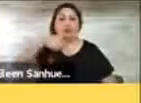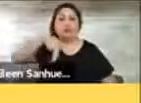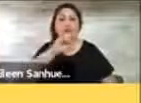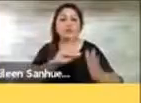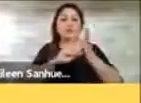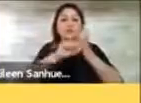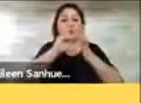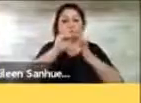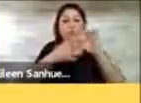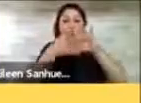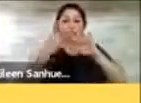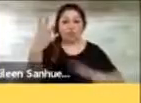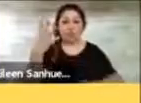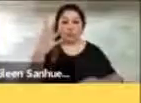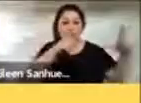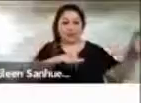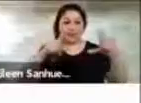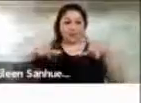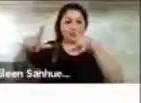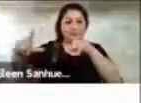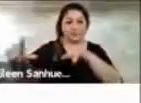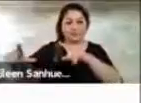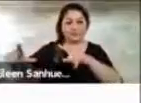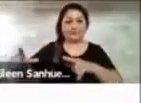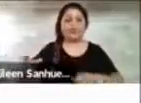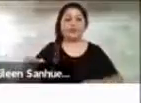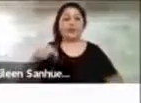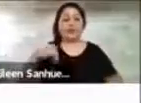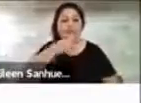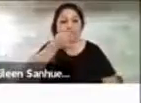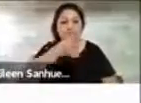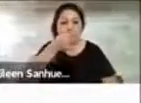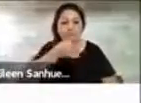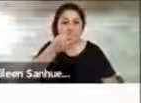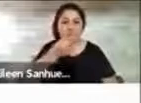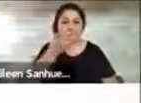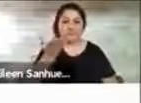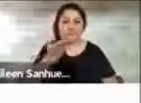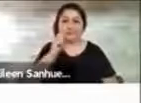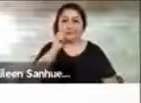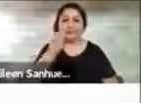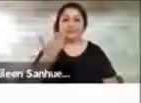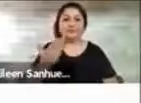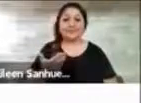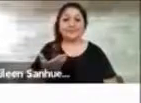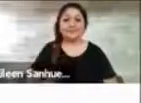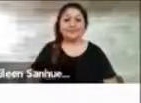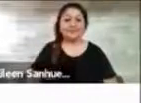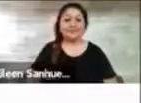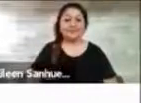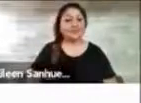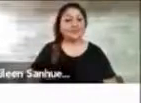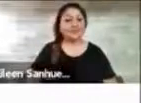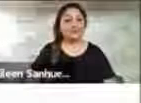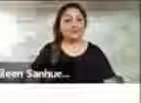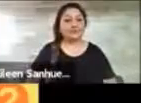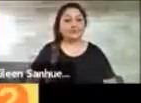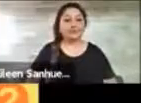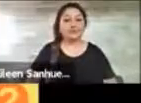cuatro áreas que les voy a contar de qué se trata. Oh, ¿por qué se ve así?